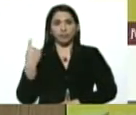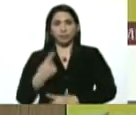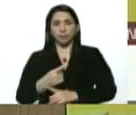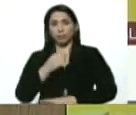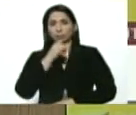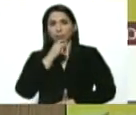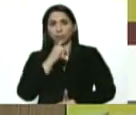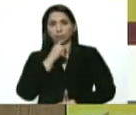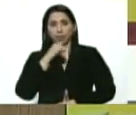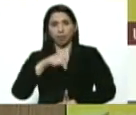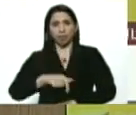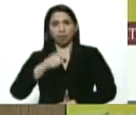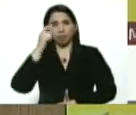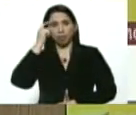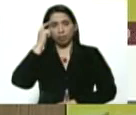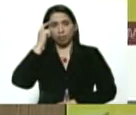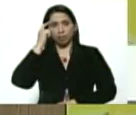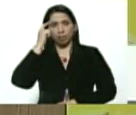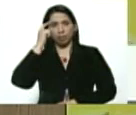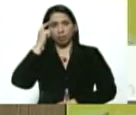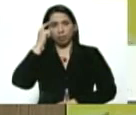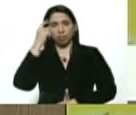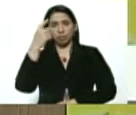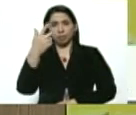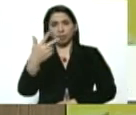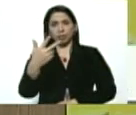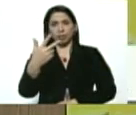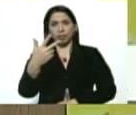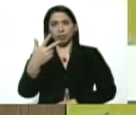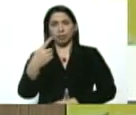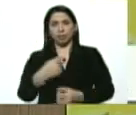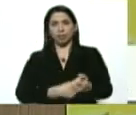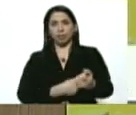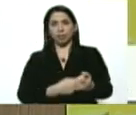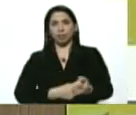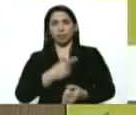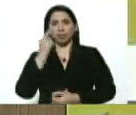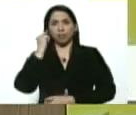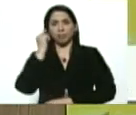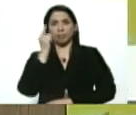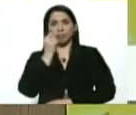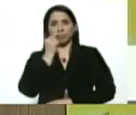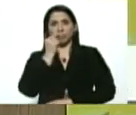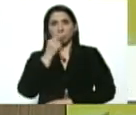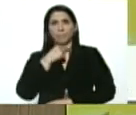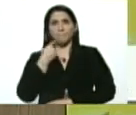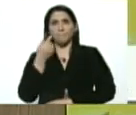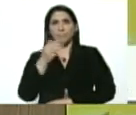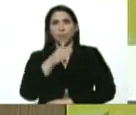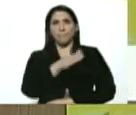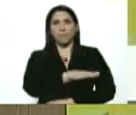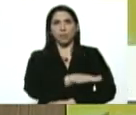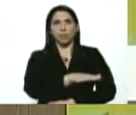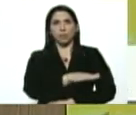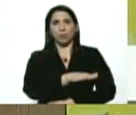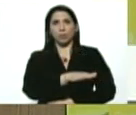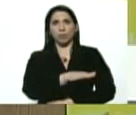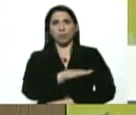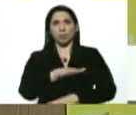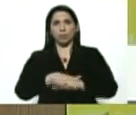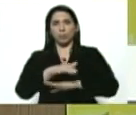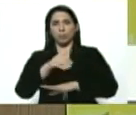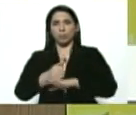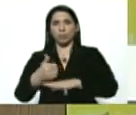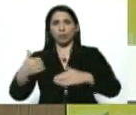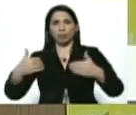el día de hoy que tres hermanas y hermanos han fallecido como consecuencia de